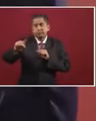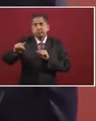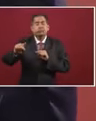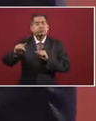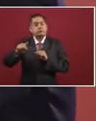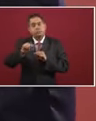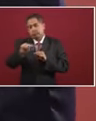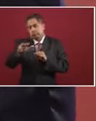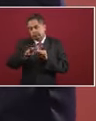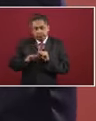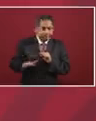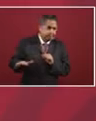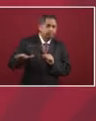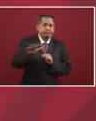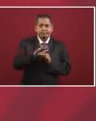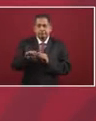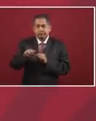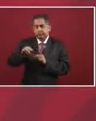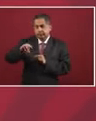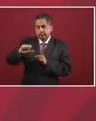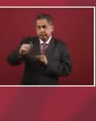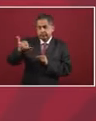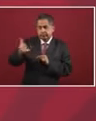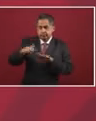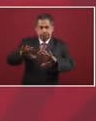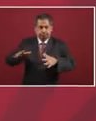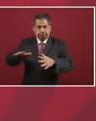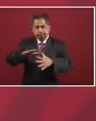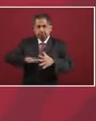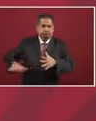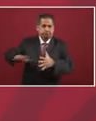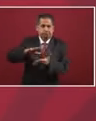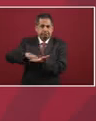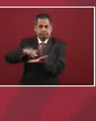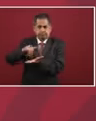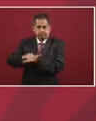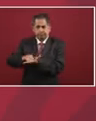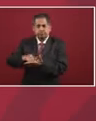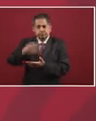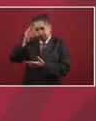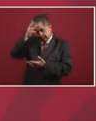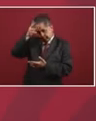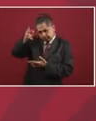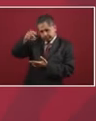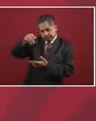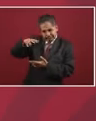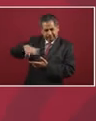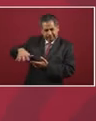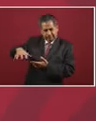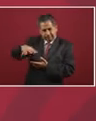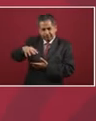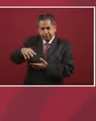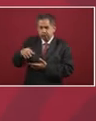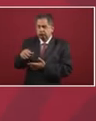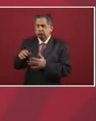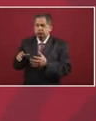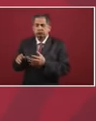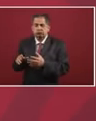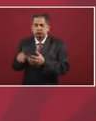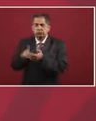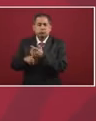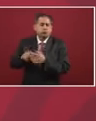la región maya, todo lo que tiene que ver con la